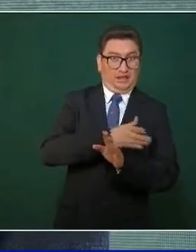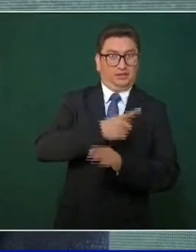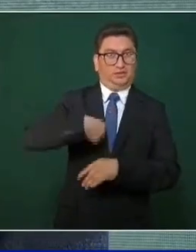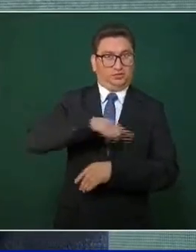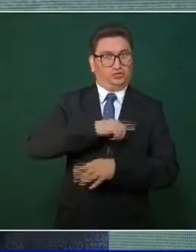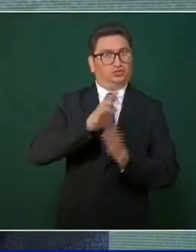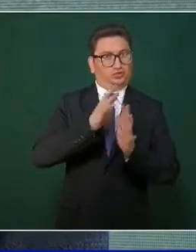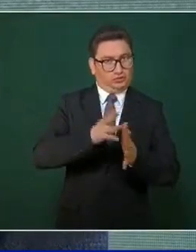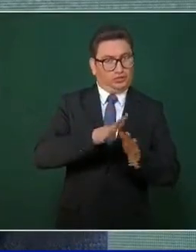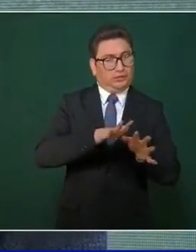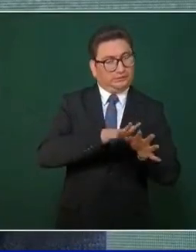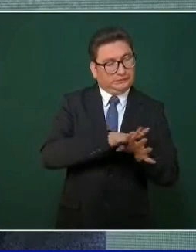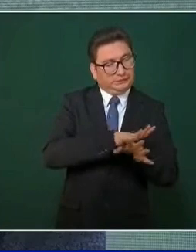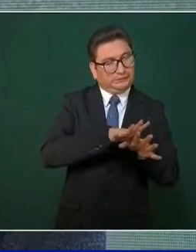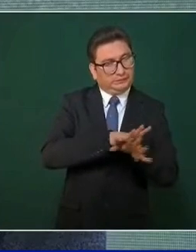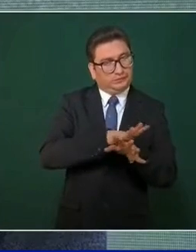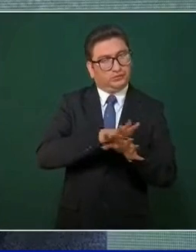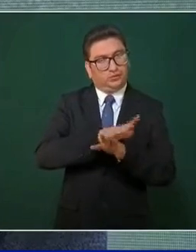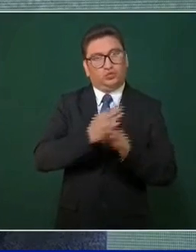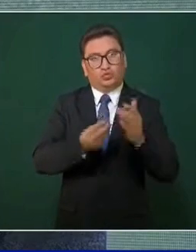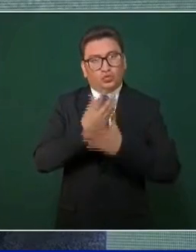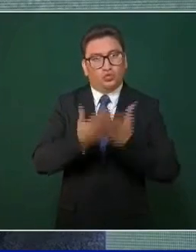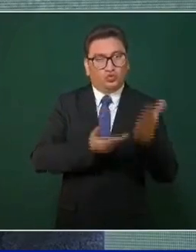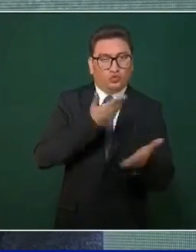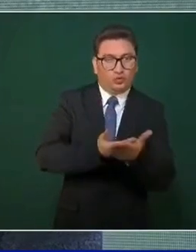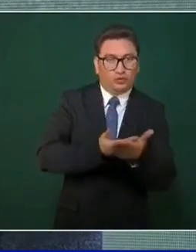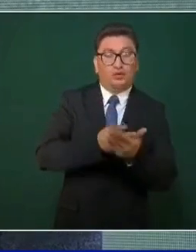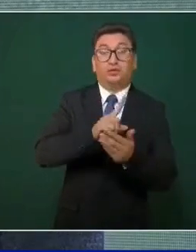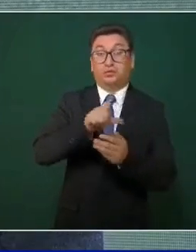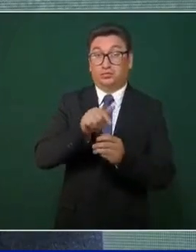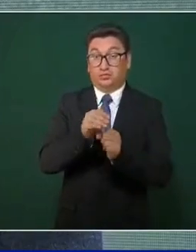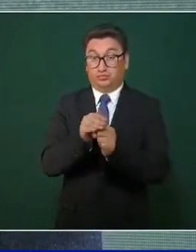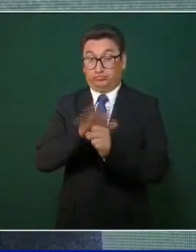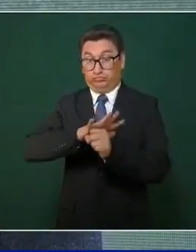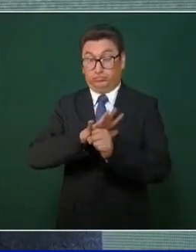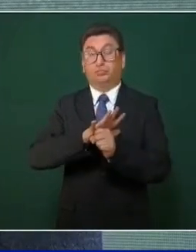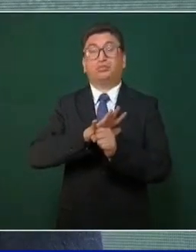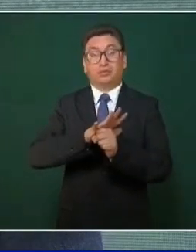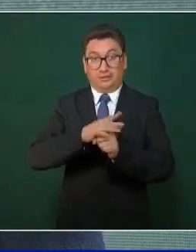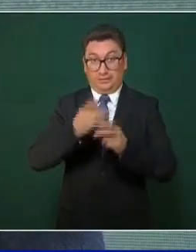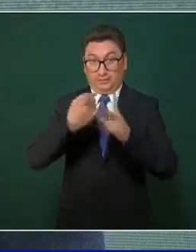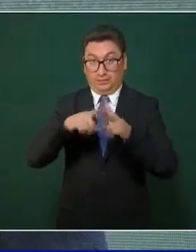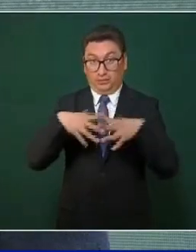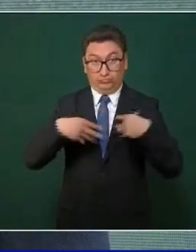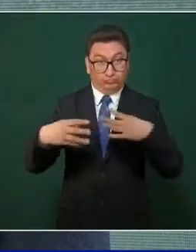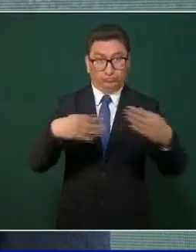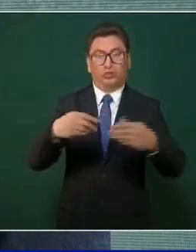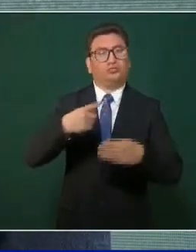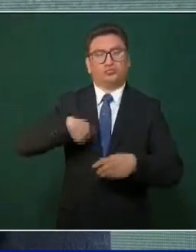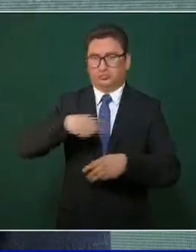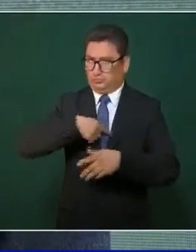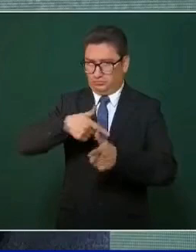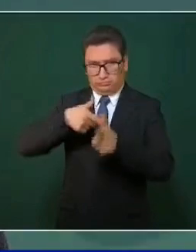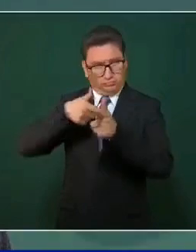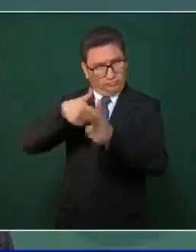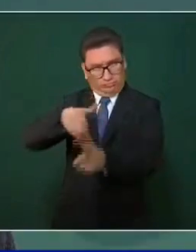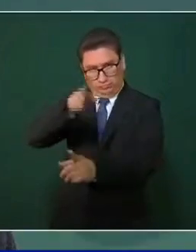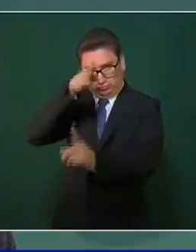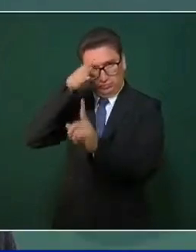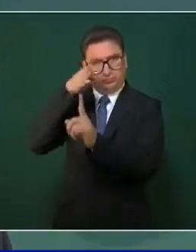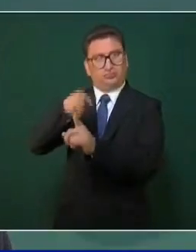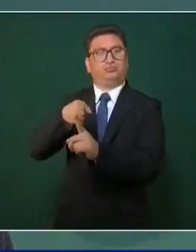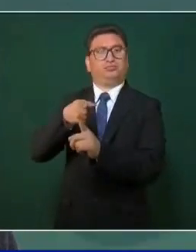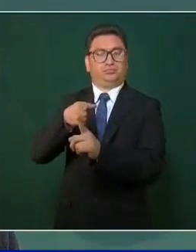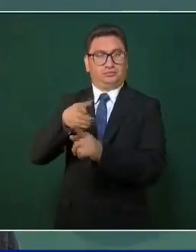modelo alternativo, con la pandemia continuamos igual, no nos desviamos y